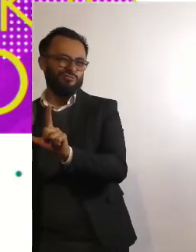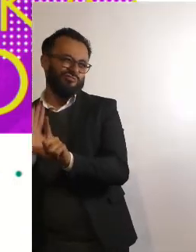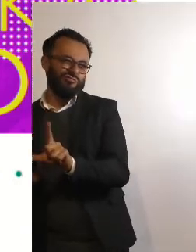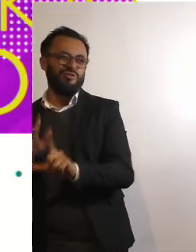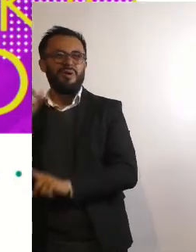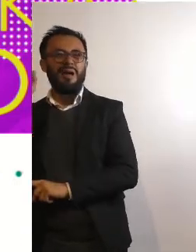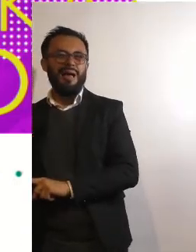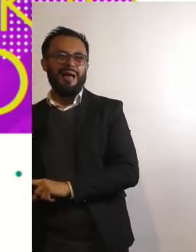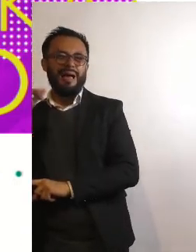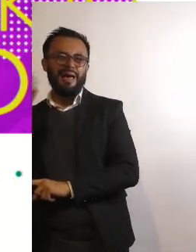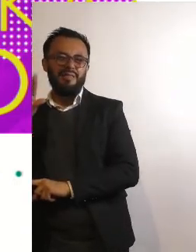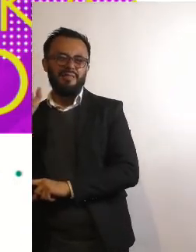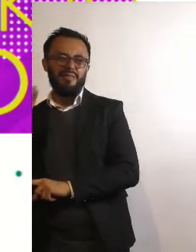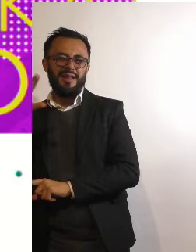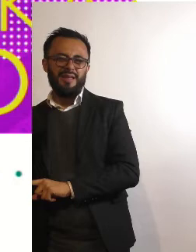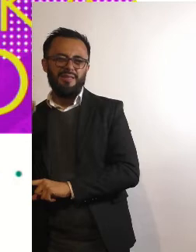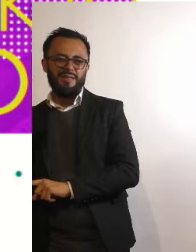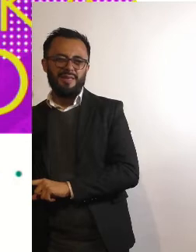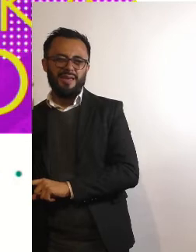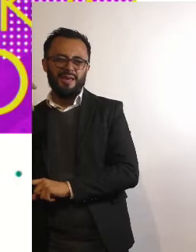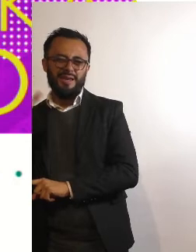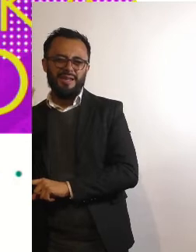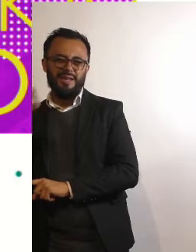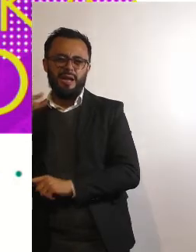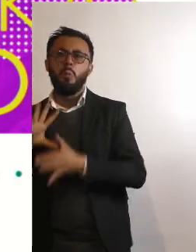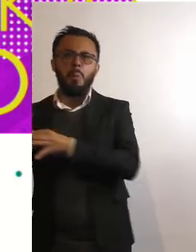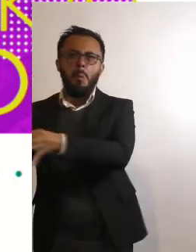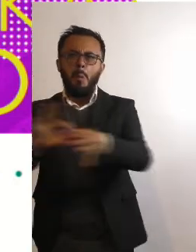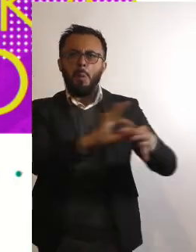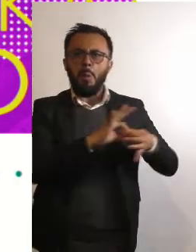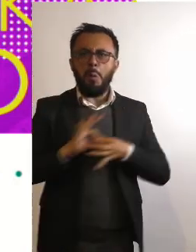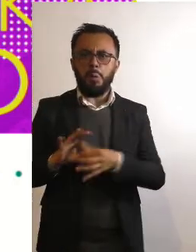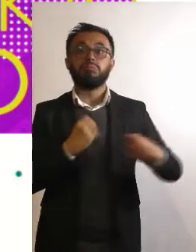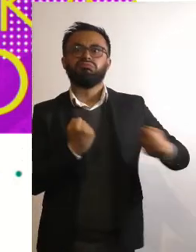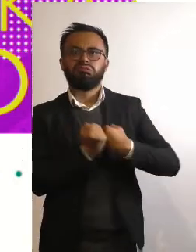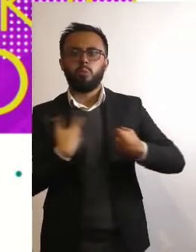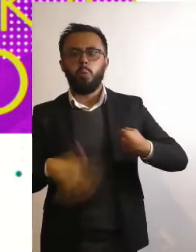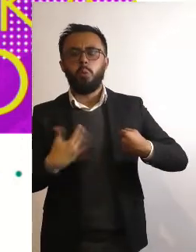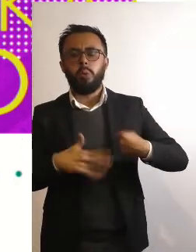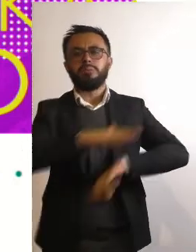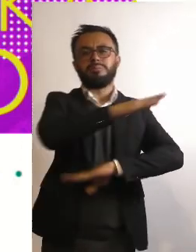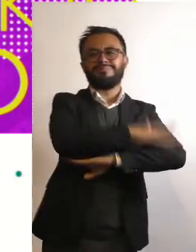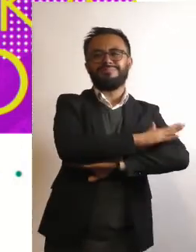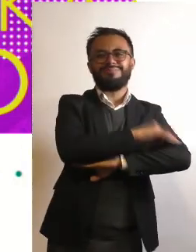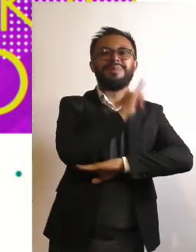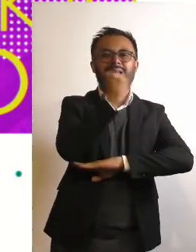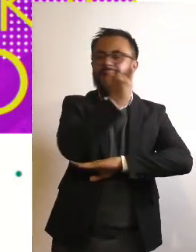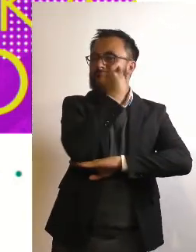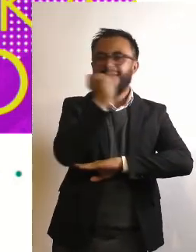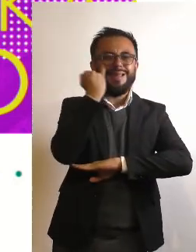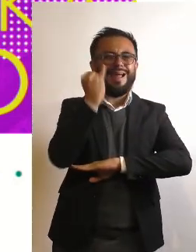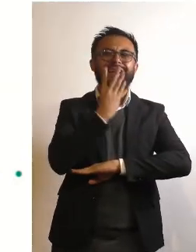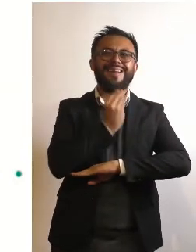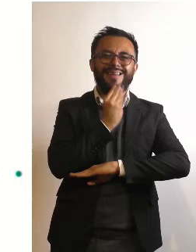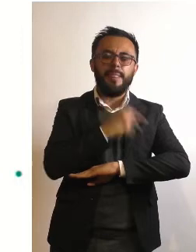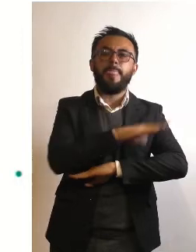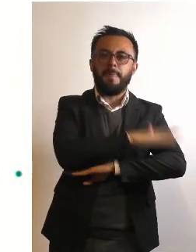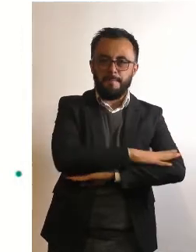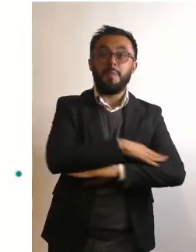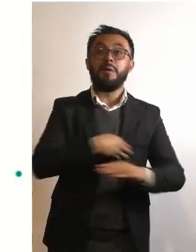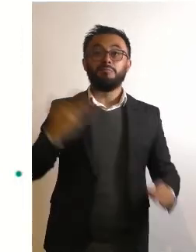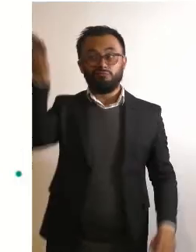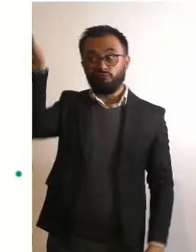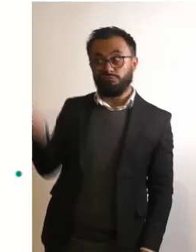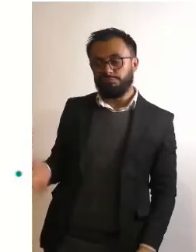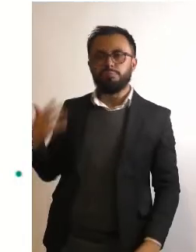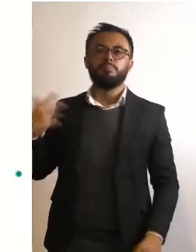con la Embajada de Israel. Estos son algunos de los programas que se han venido desarrollando con